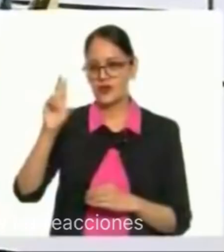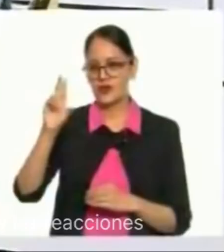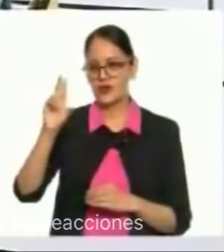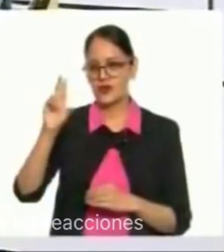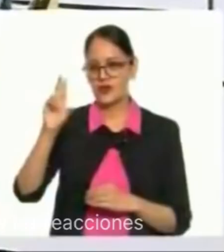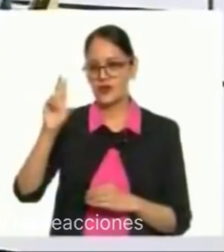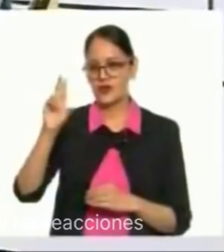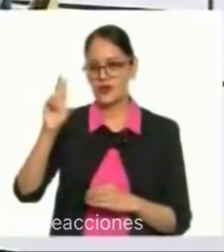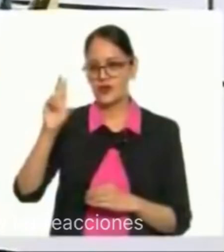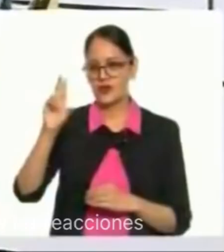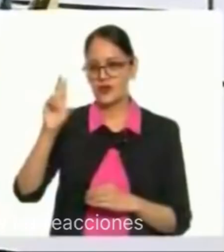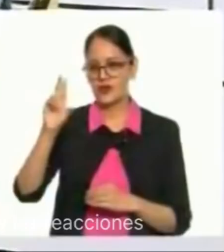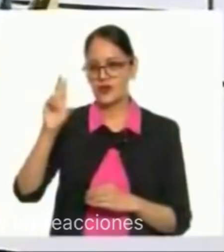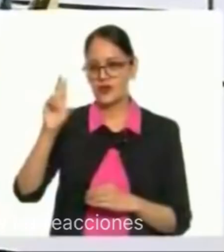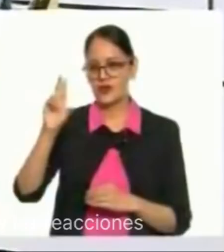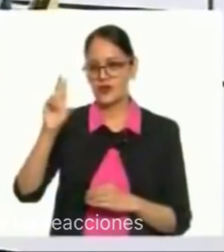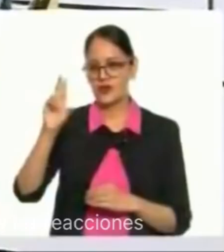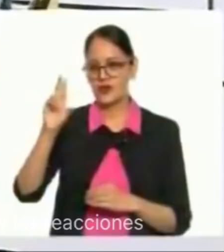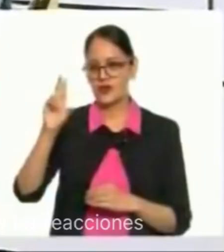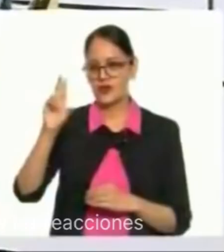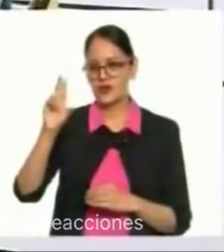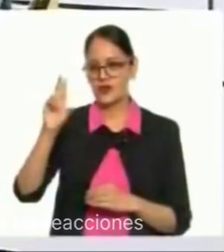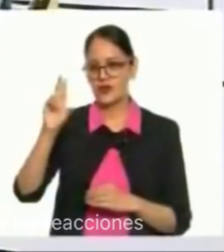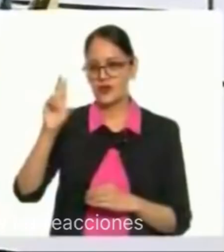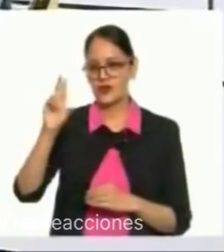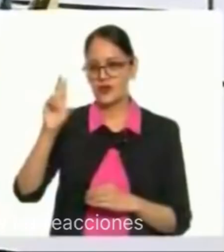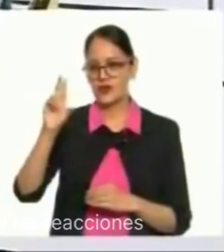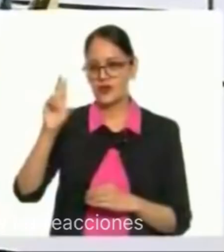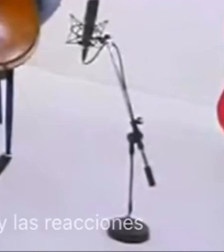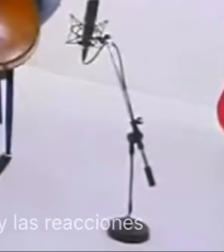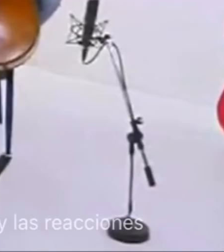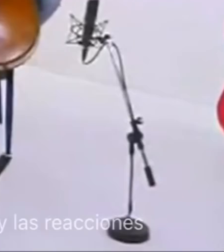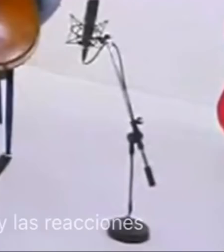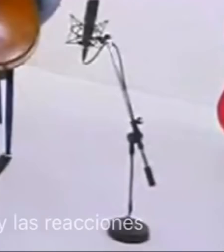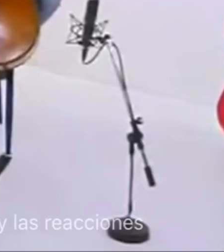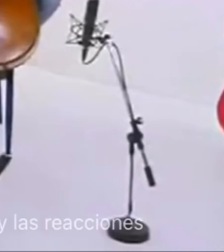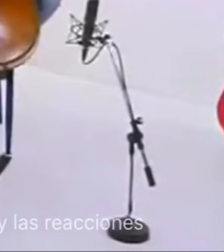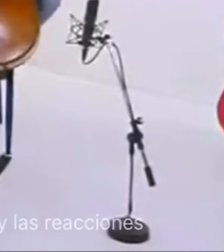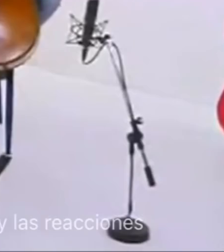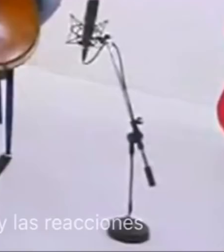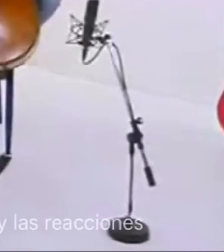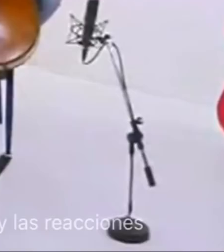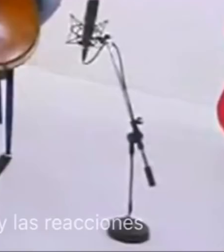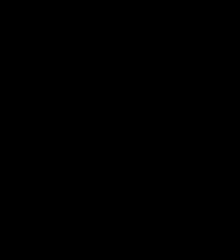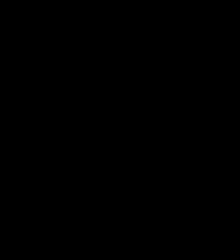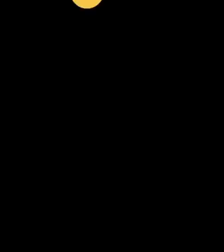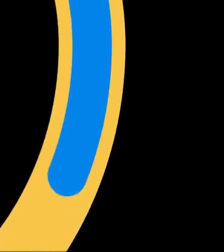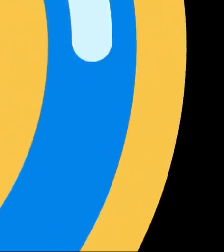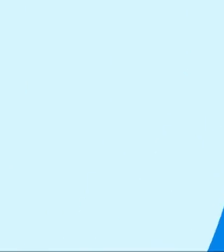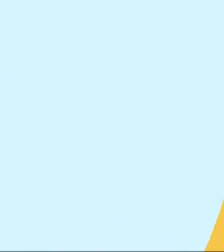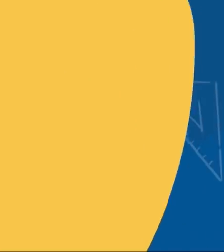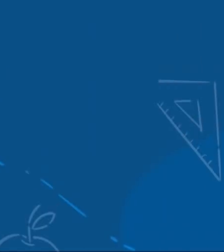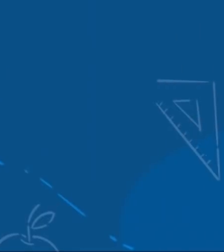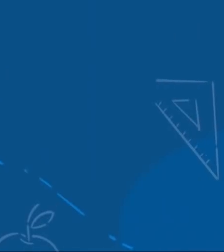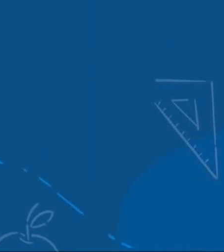sordina y sirve para que no haga mucho ruido y se pueda estudiar. Al final, tocan una canción juntos. Espero que este